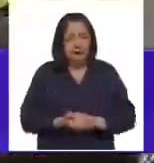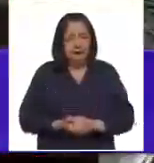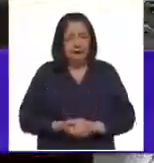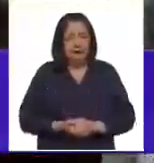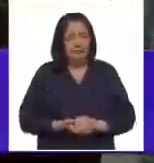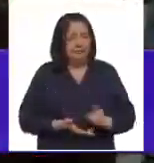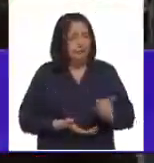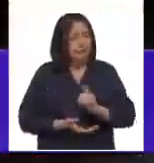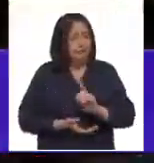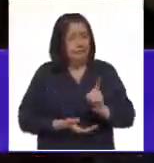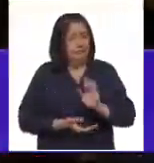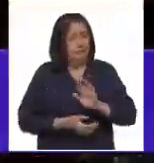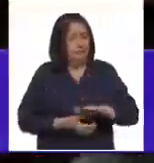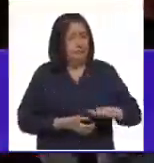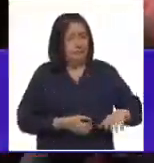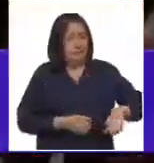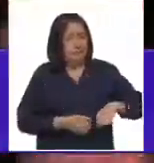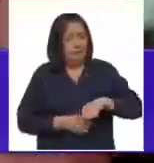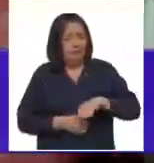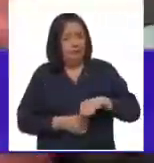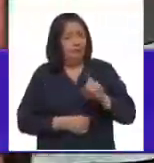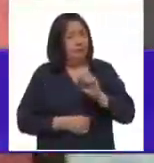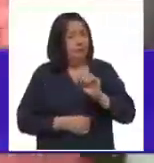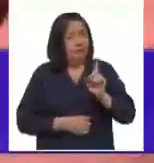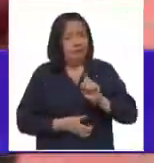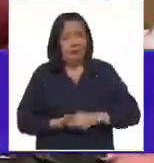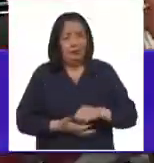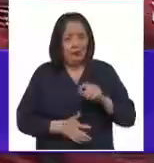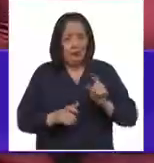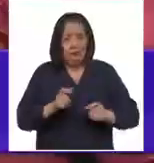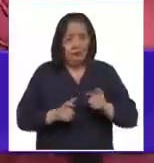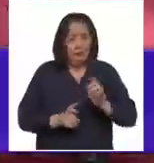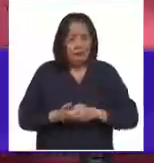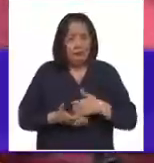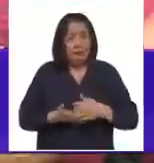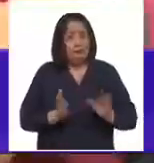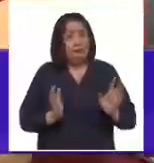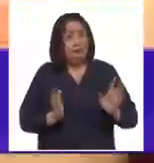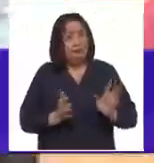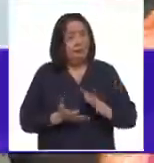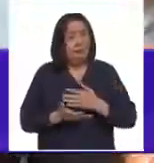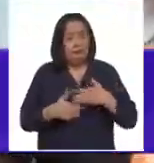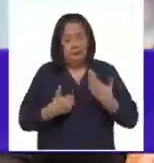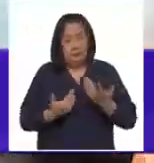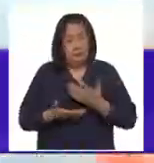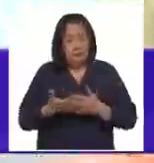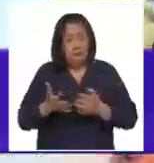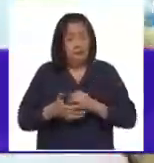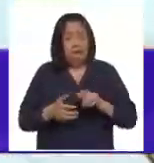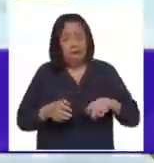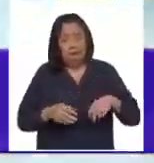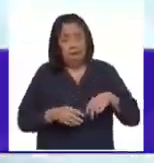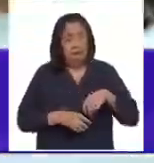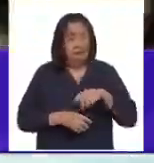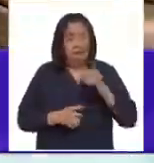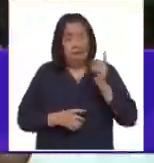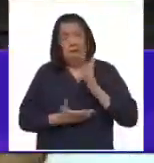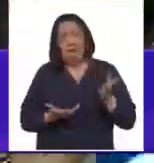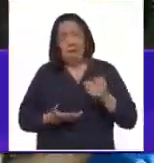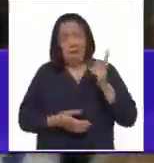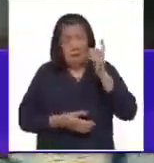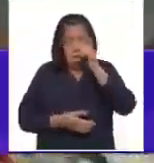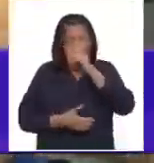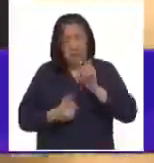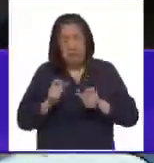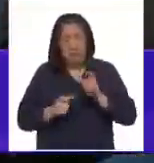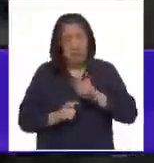circunstancias: no llevar a niños, no llevar a personas que tengan dificultades y que lamentablemente pueda ser complicado para